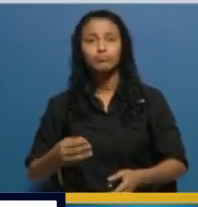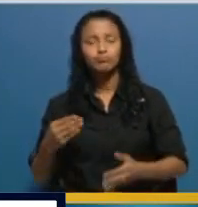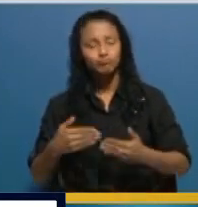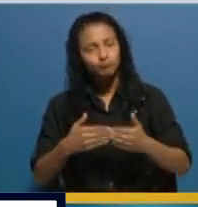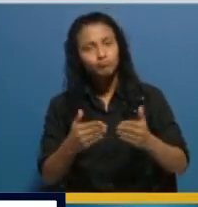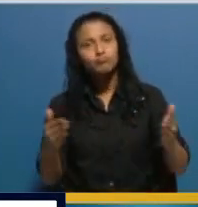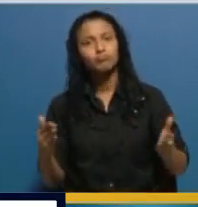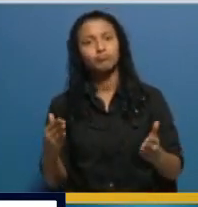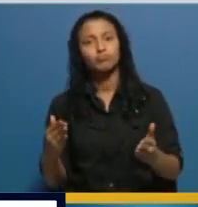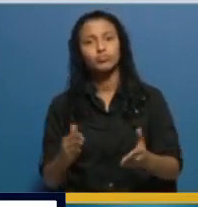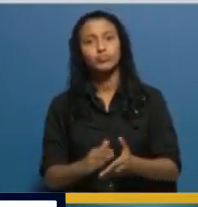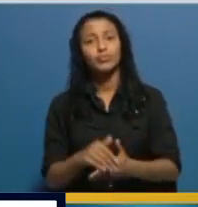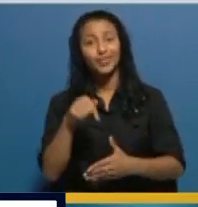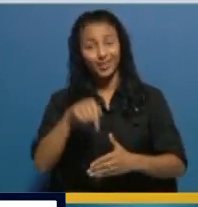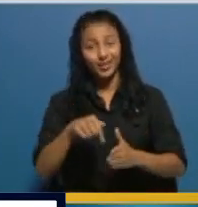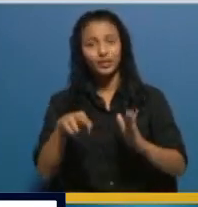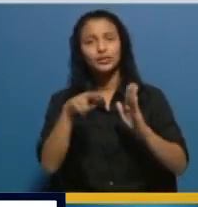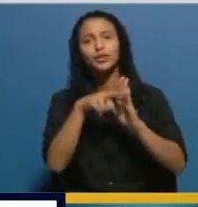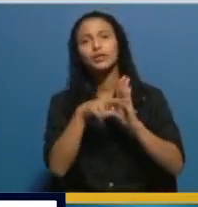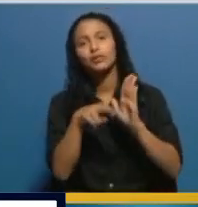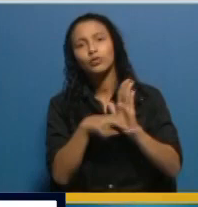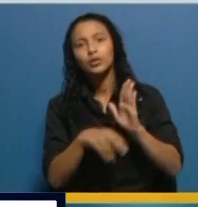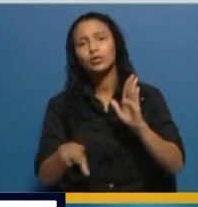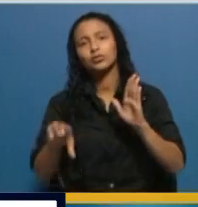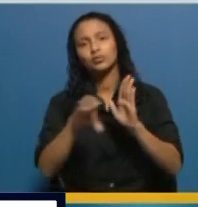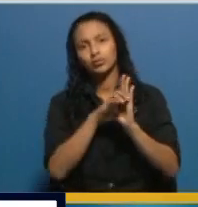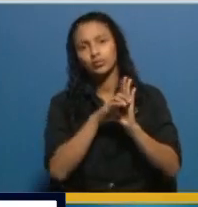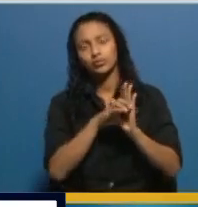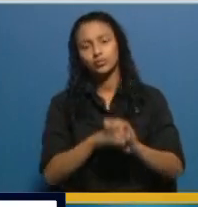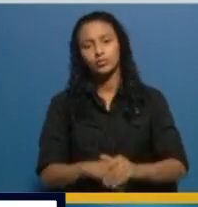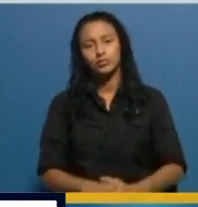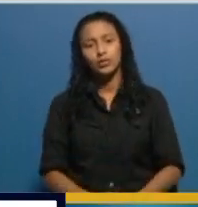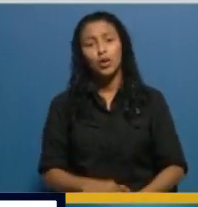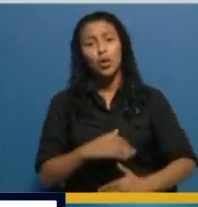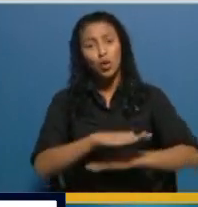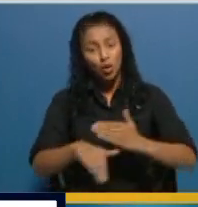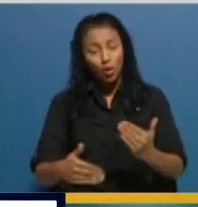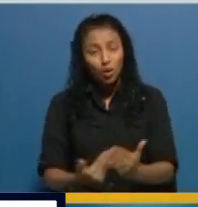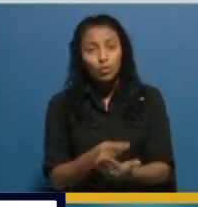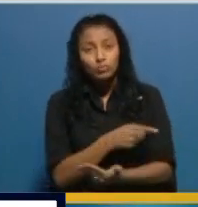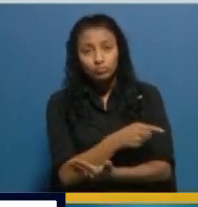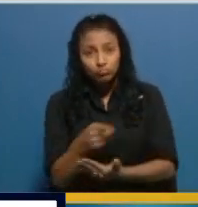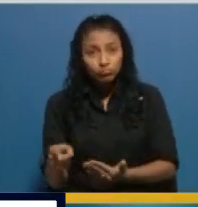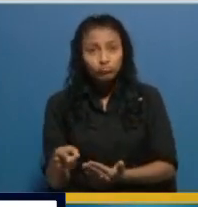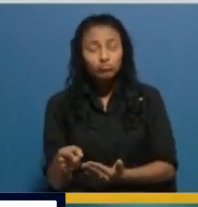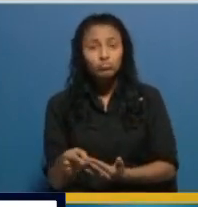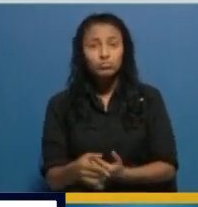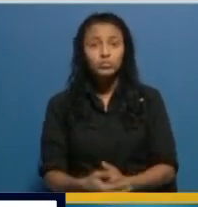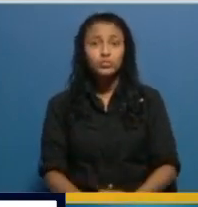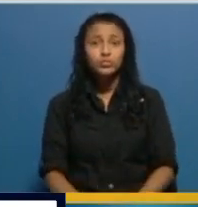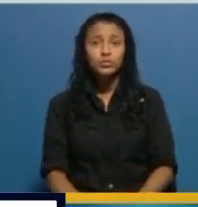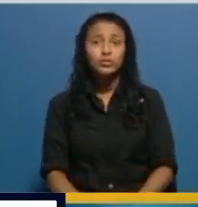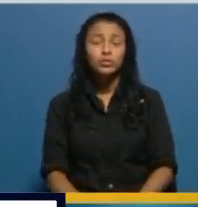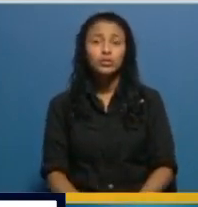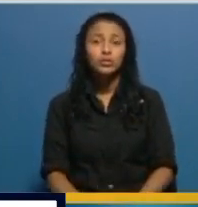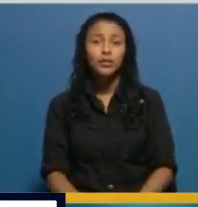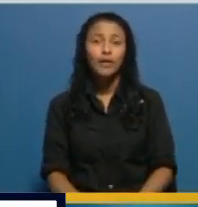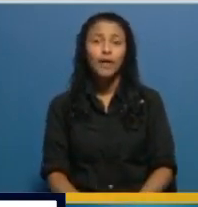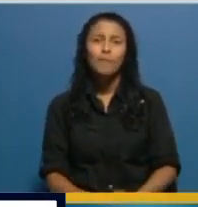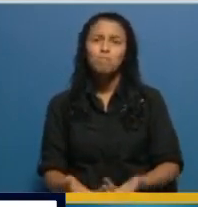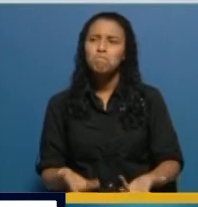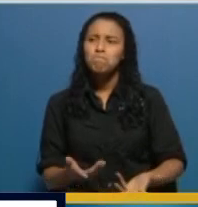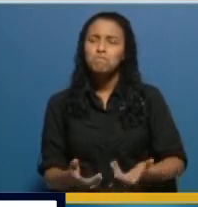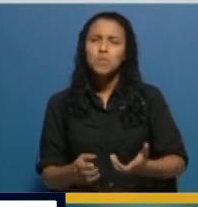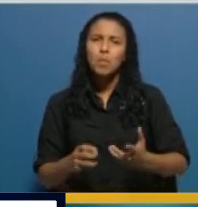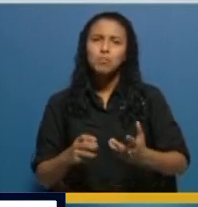en estas reformas constitucionales todo ello si las afectaciones costosas a la dinámica